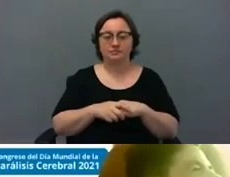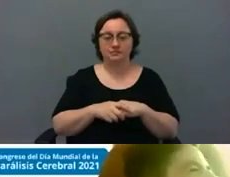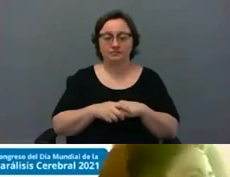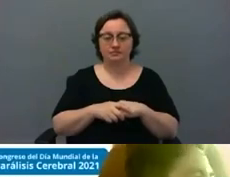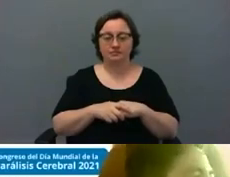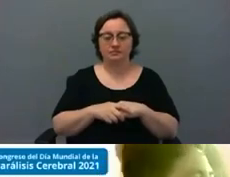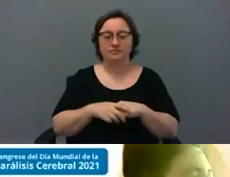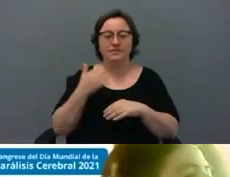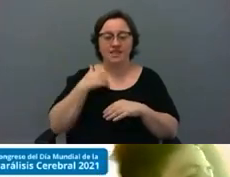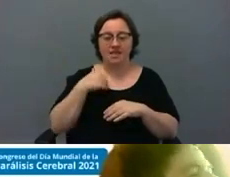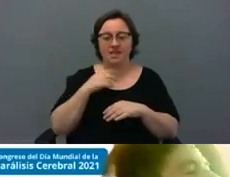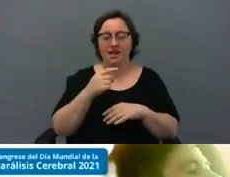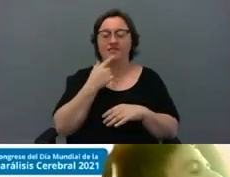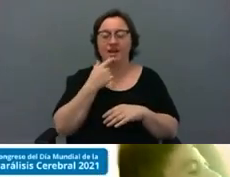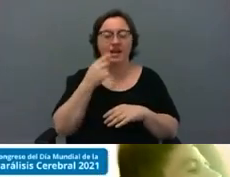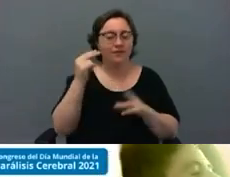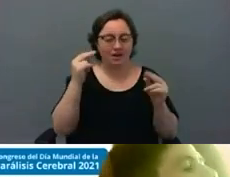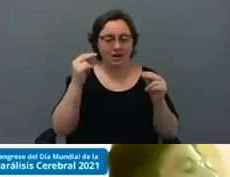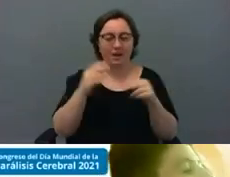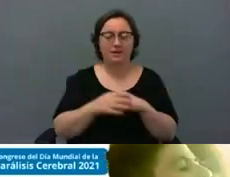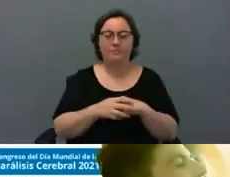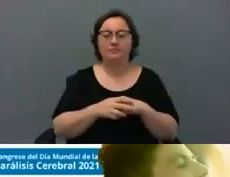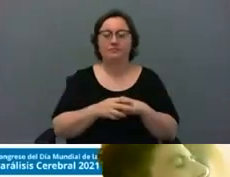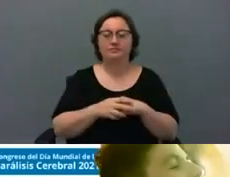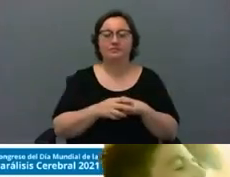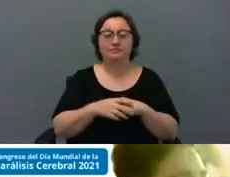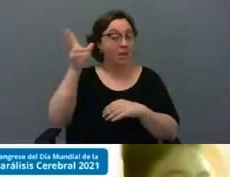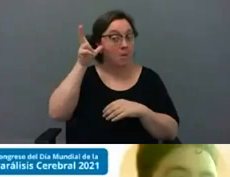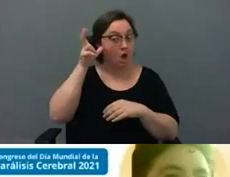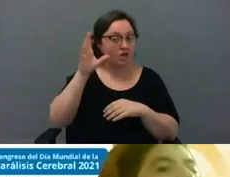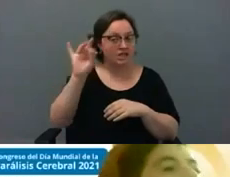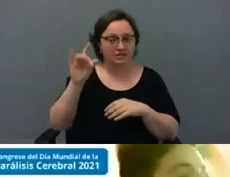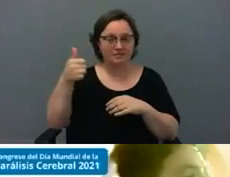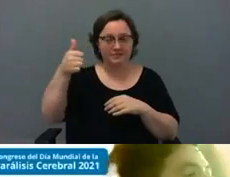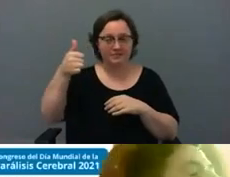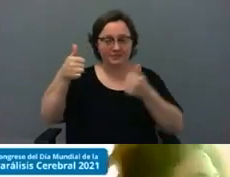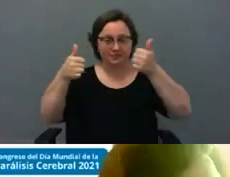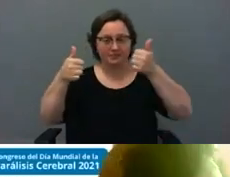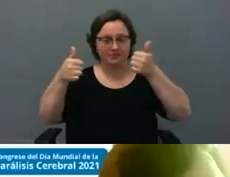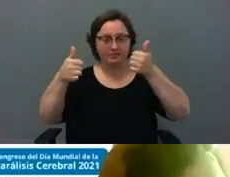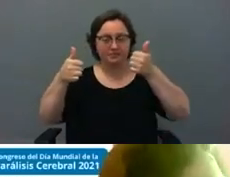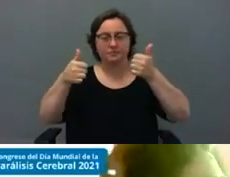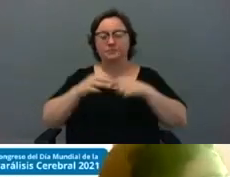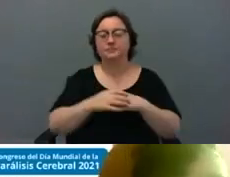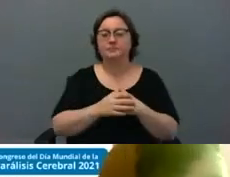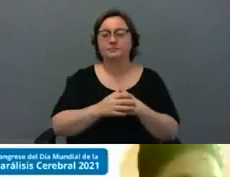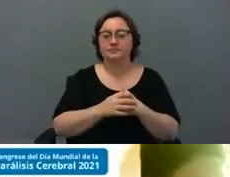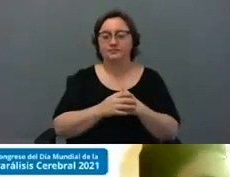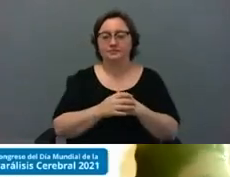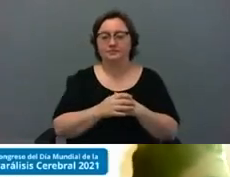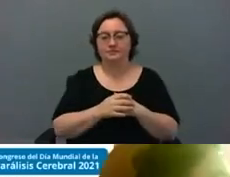Vale, ya te tenemos, Silvia. ¿Me oís? ¿Me oís? Sí, te